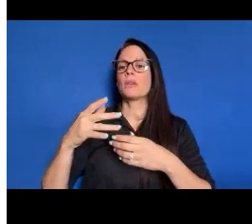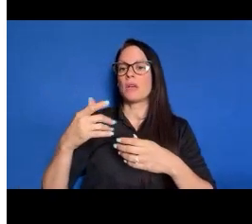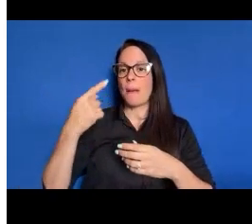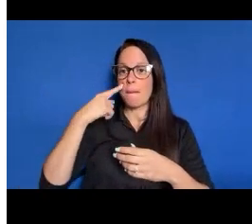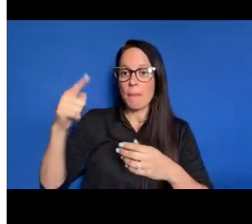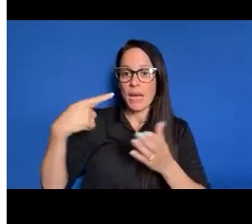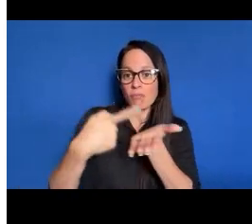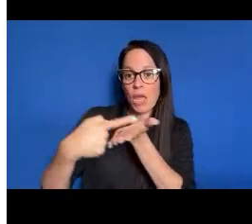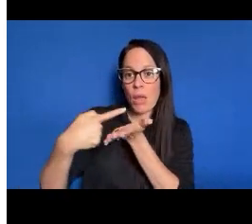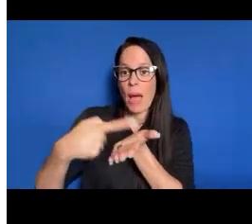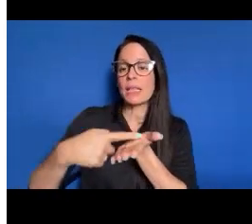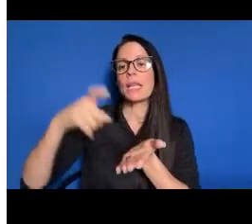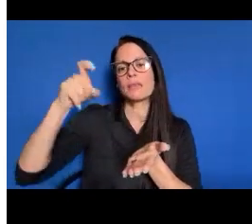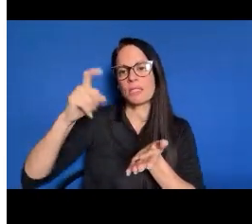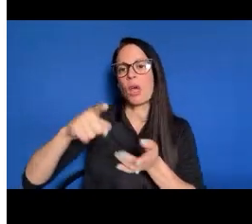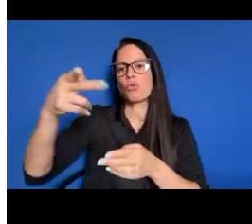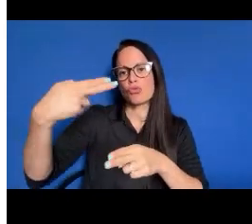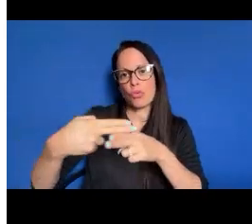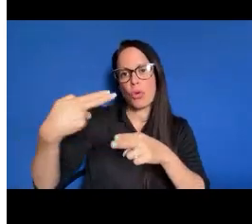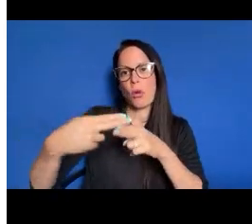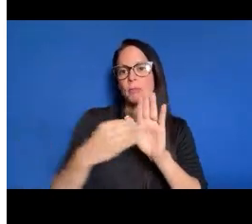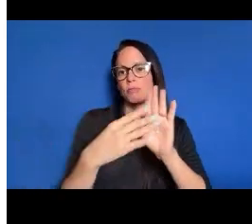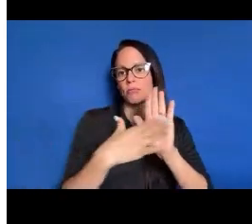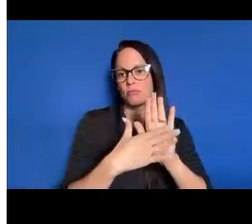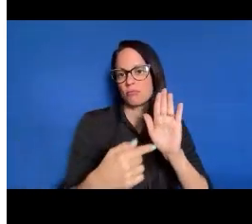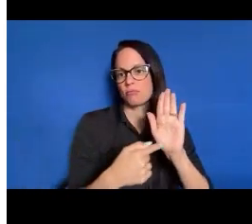su nombre para propósitos de récord y votaciones.